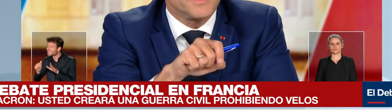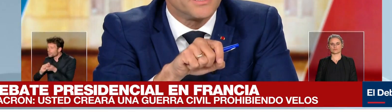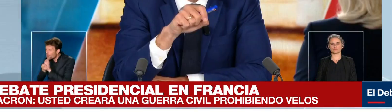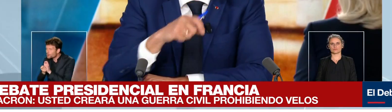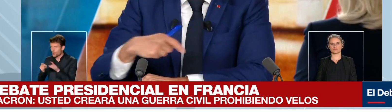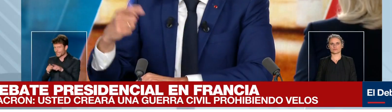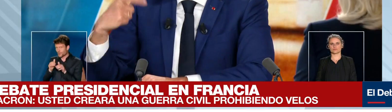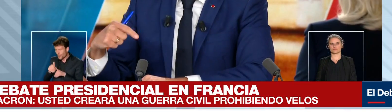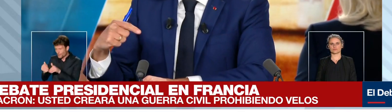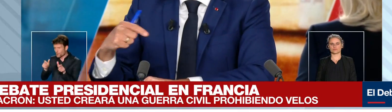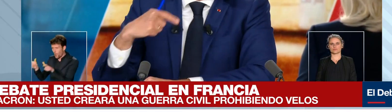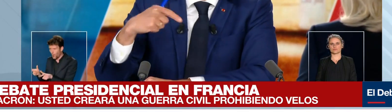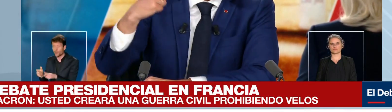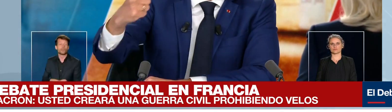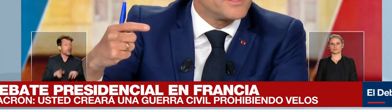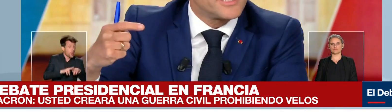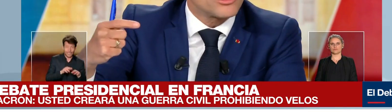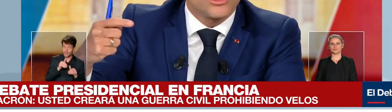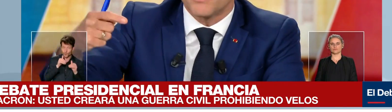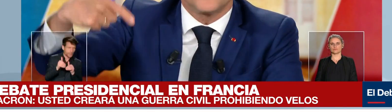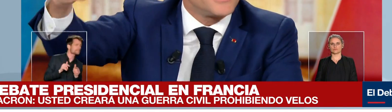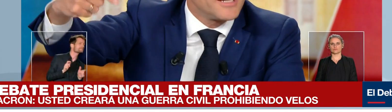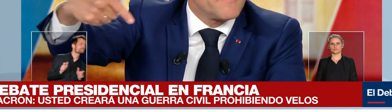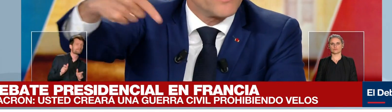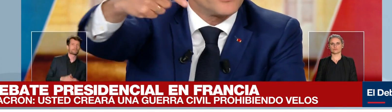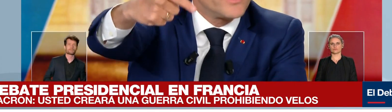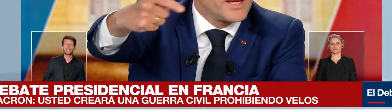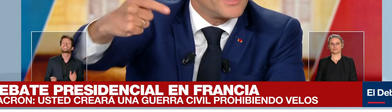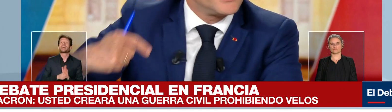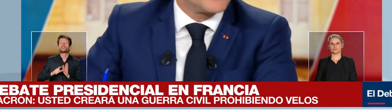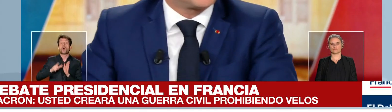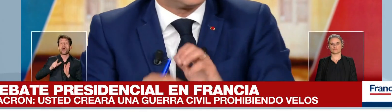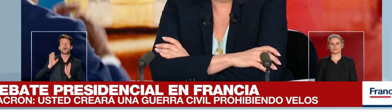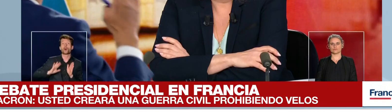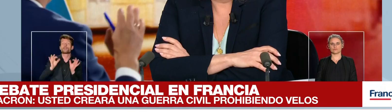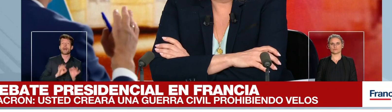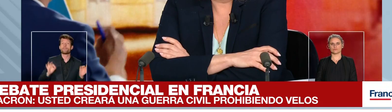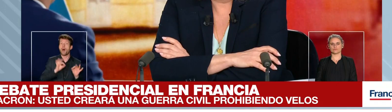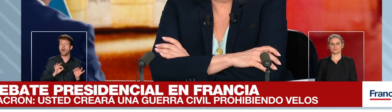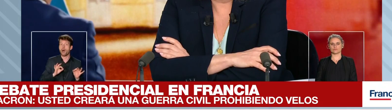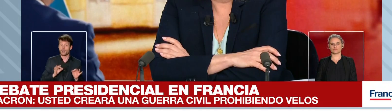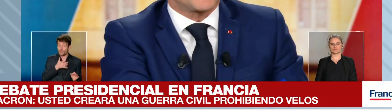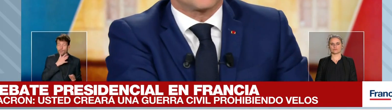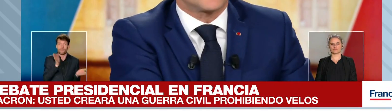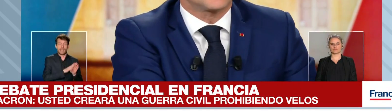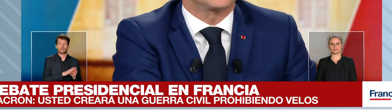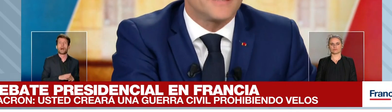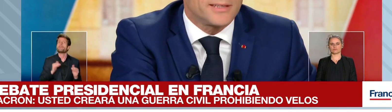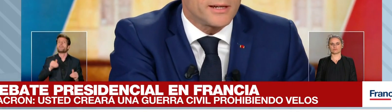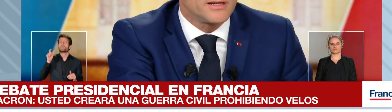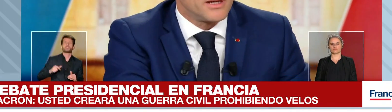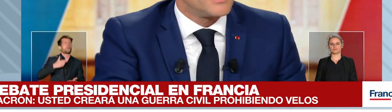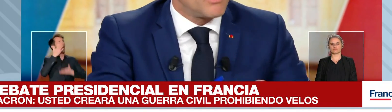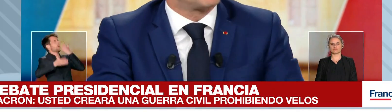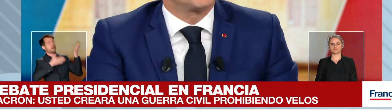Todas las otras están bajo examen. Entonces, antes de esta ley, no podíamos cerrar una estructura como esa, porque a pesar que tuviéramos un imán, dijeran las